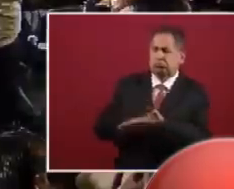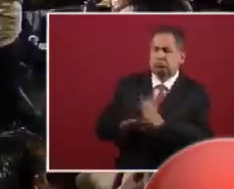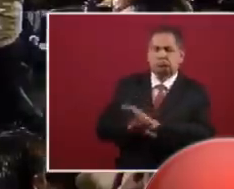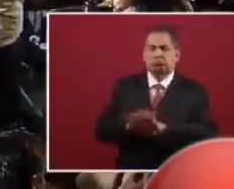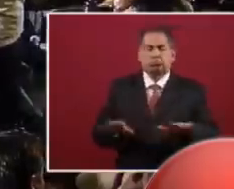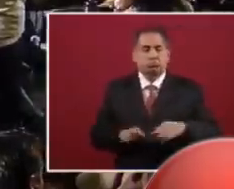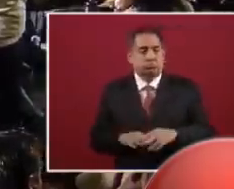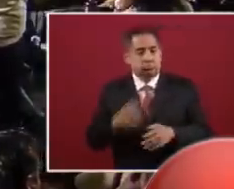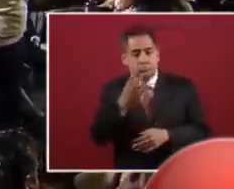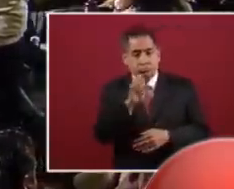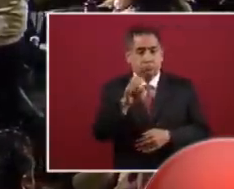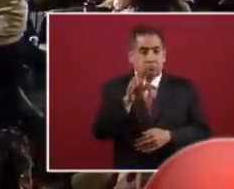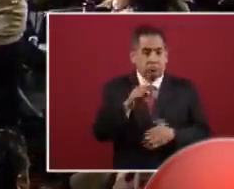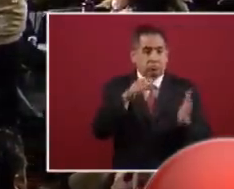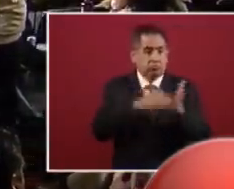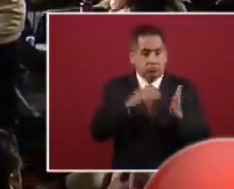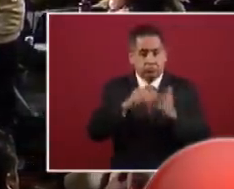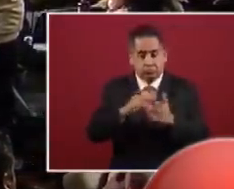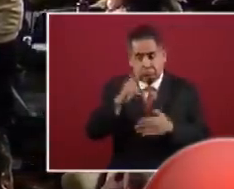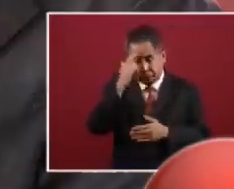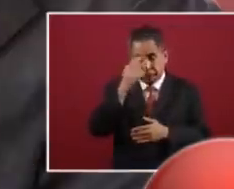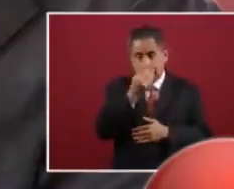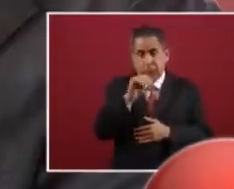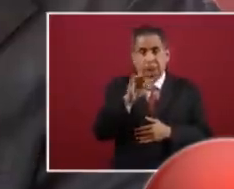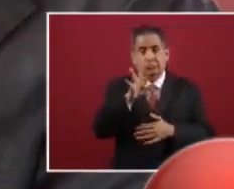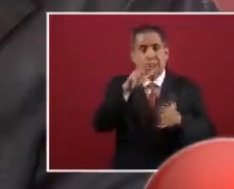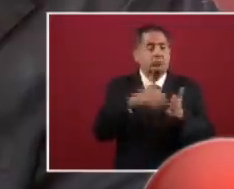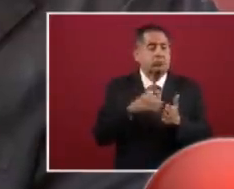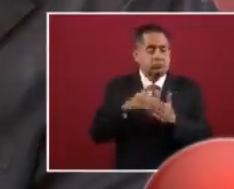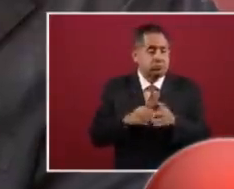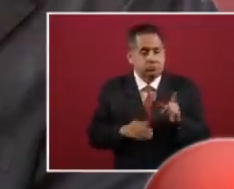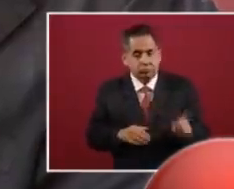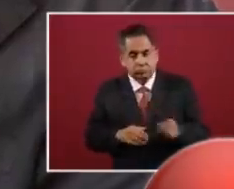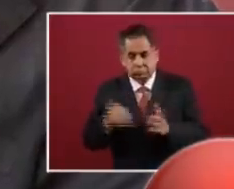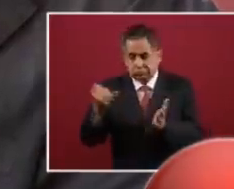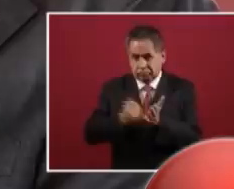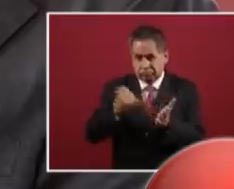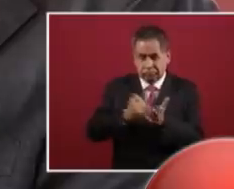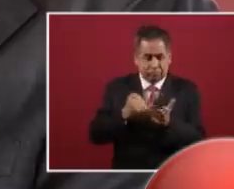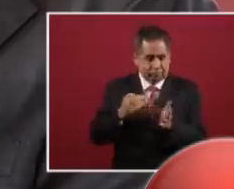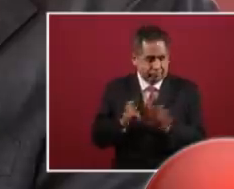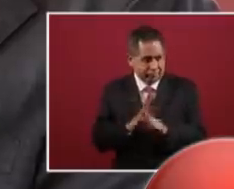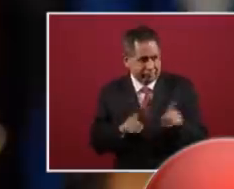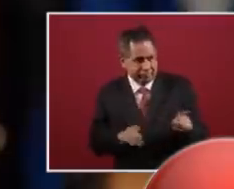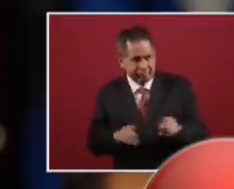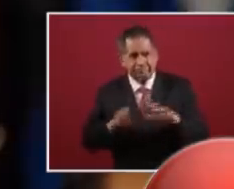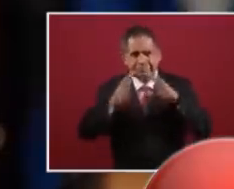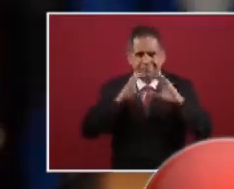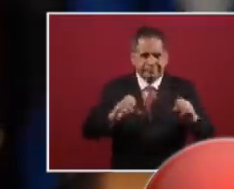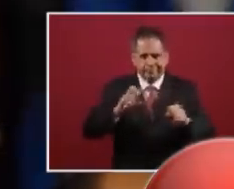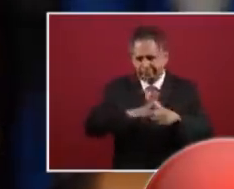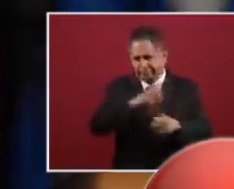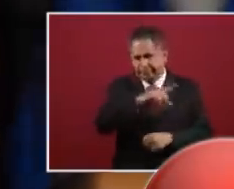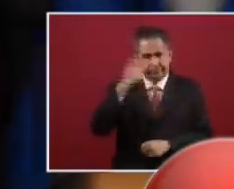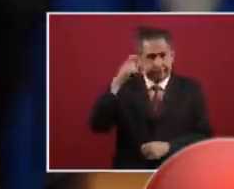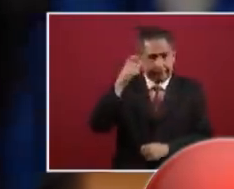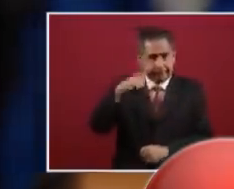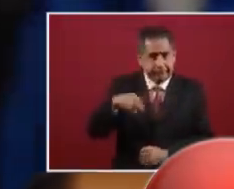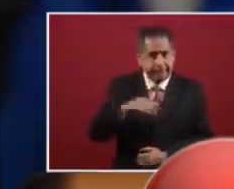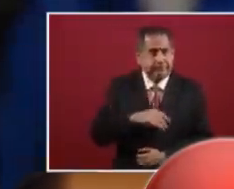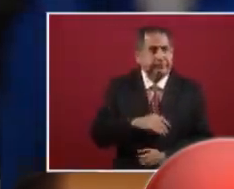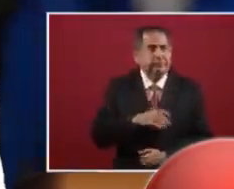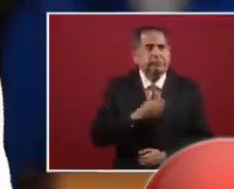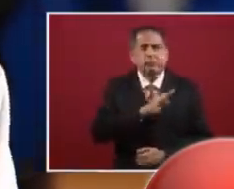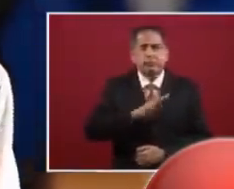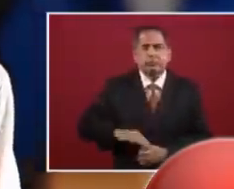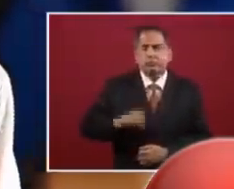juego de los 990 millones, digo, de los 245 millones de impuestos del rancho allá en Querétaro, del